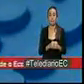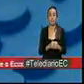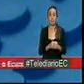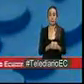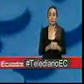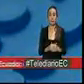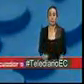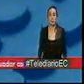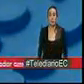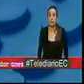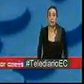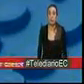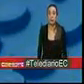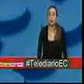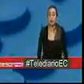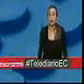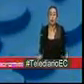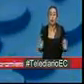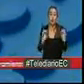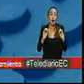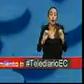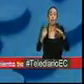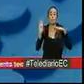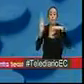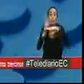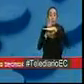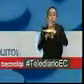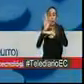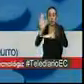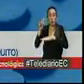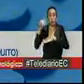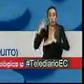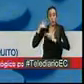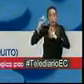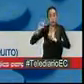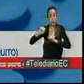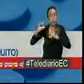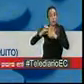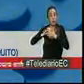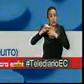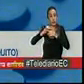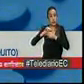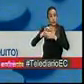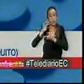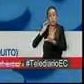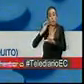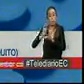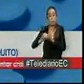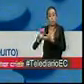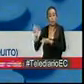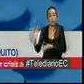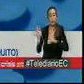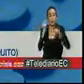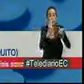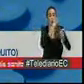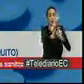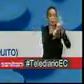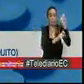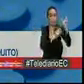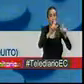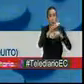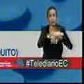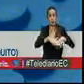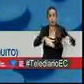de que lo haga directamente la institución financiera por su propia iniciativa, lo va a hacer vía notificación al cliente. Al cliente y, entonces, por supuesto,